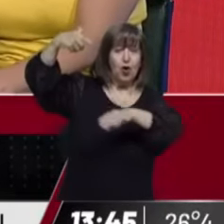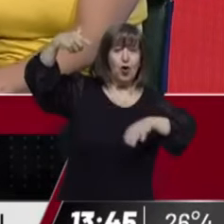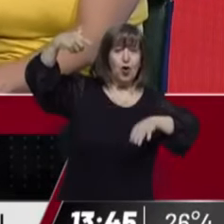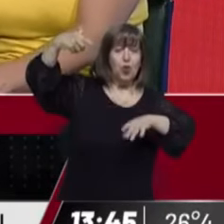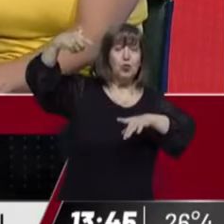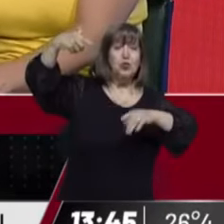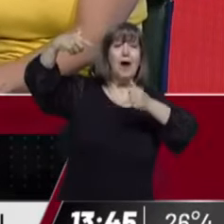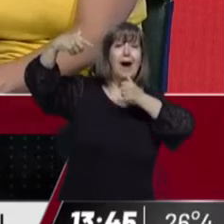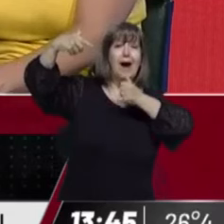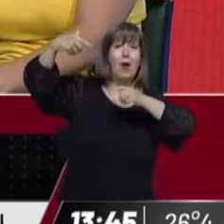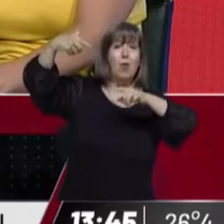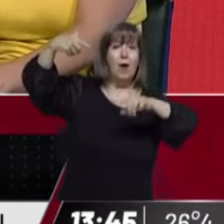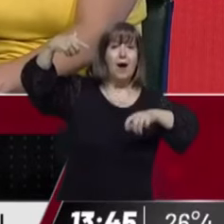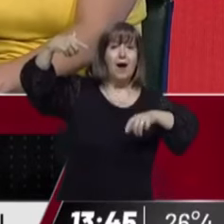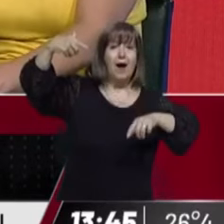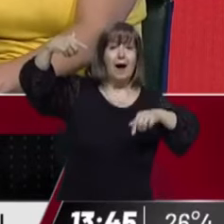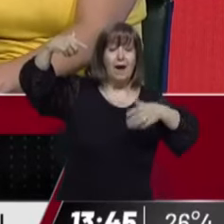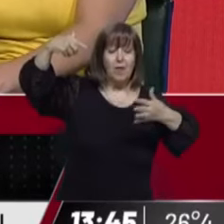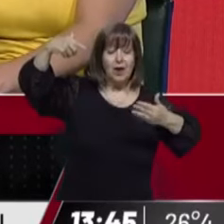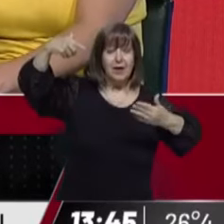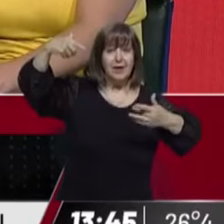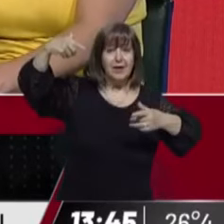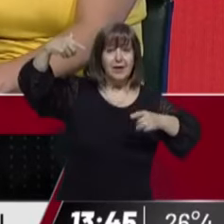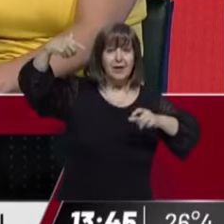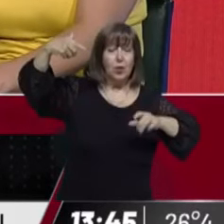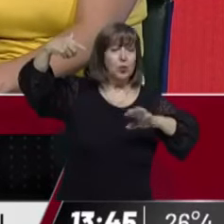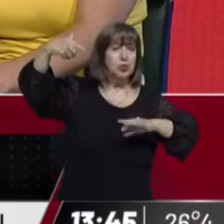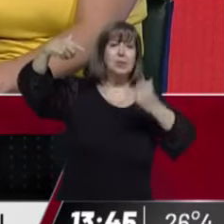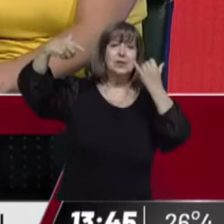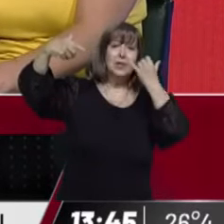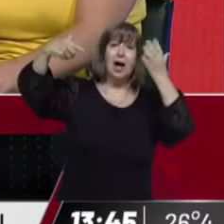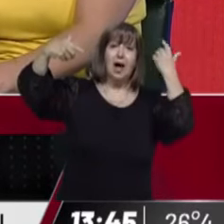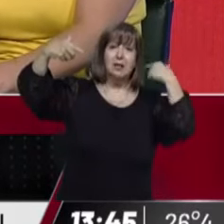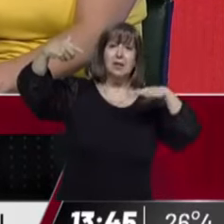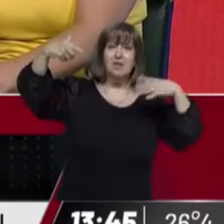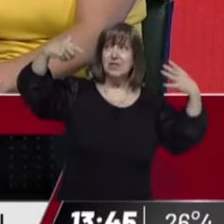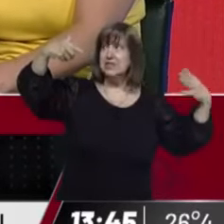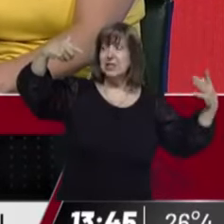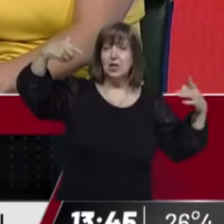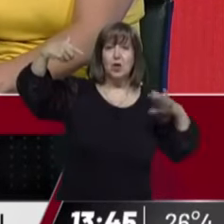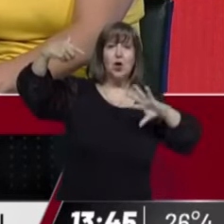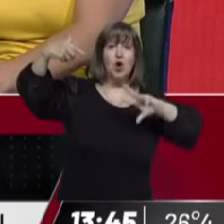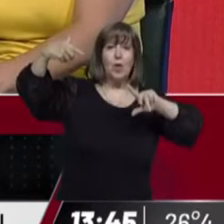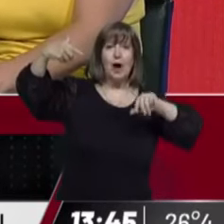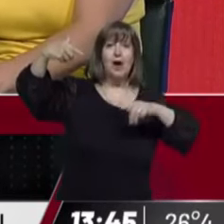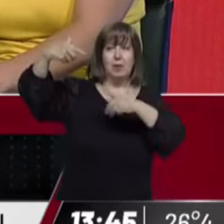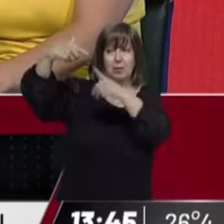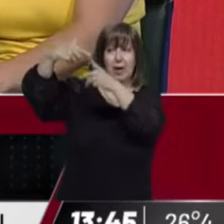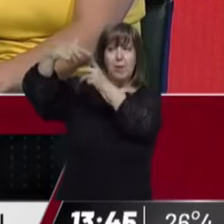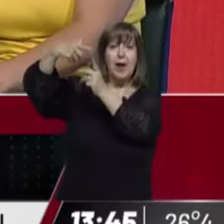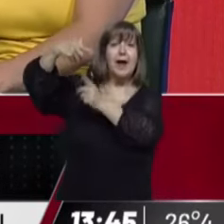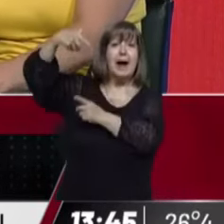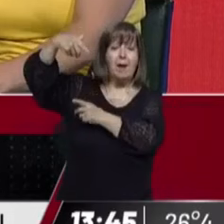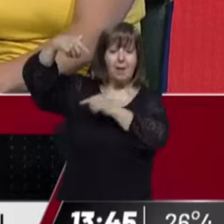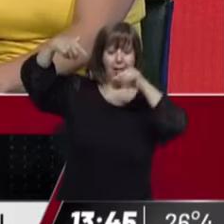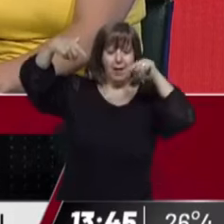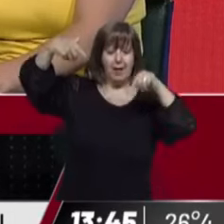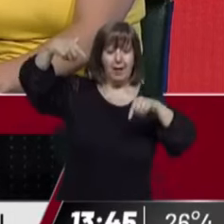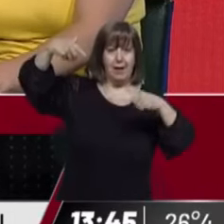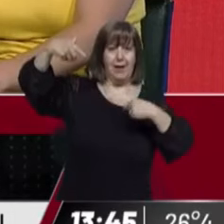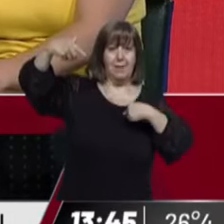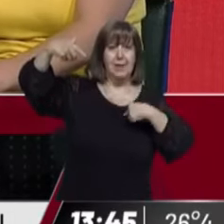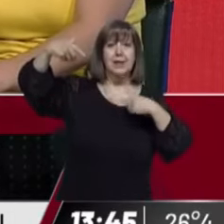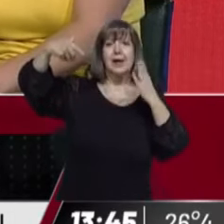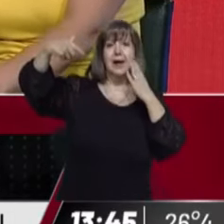estaba el medidor de agua, claro, porque estaba esperando que esto suceda, ¿no? Porque ya le había pasado a muchísimos vecinos, claro, de la cuadra, entonces dijo, la voy a acomodar para que si me llega a pasar a